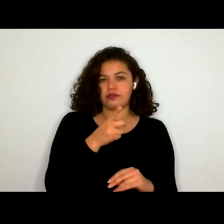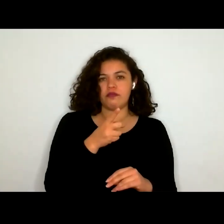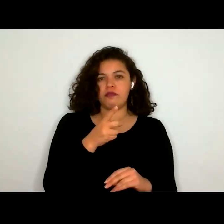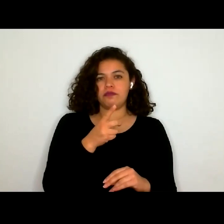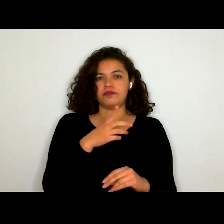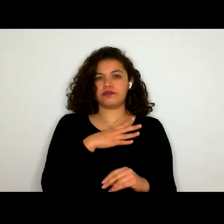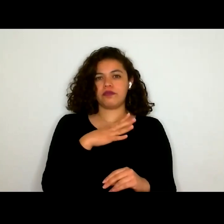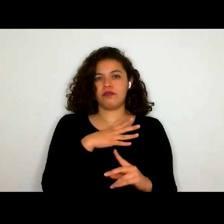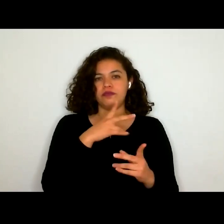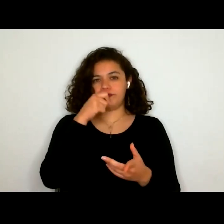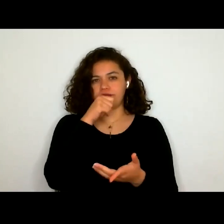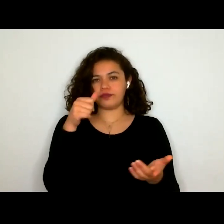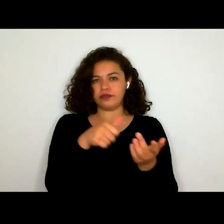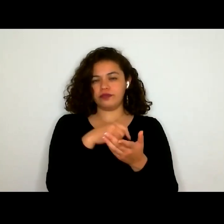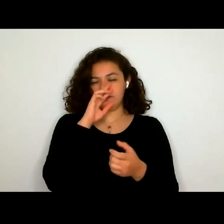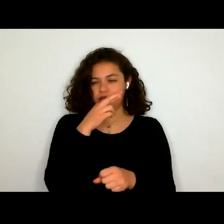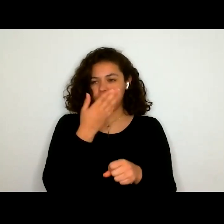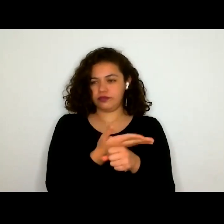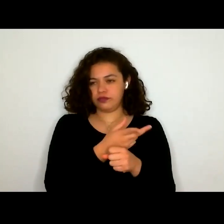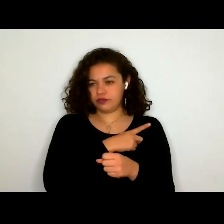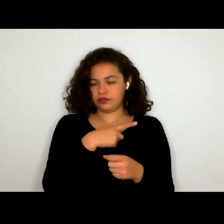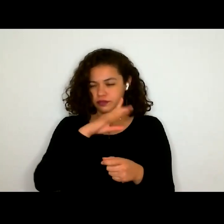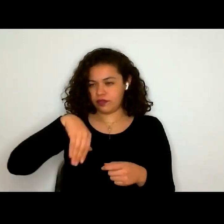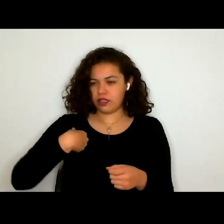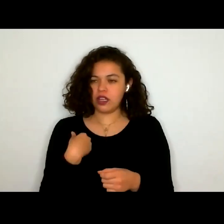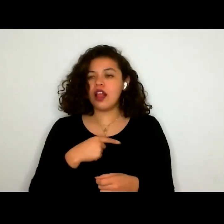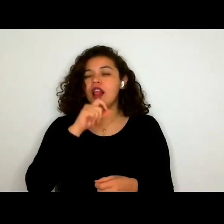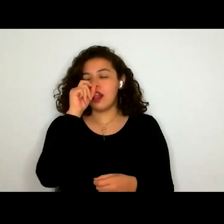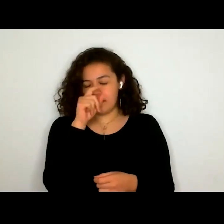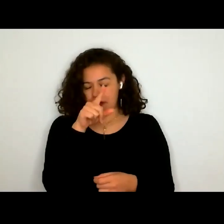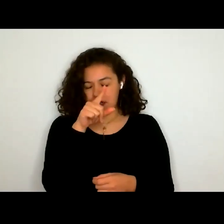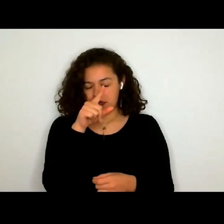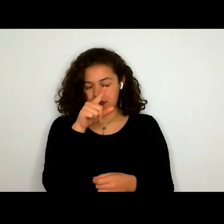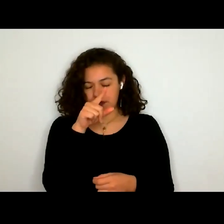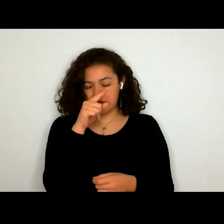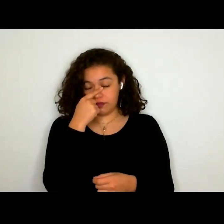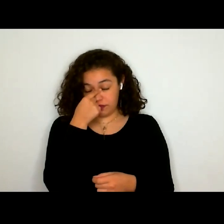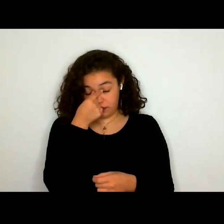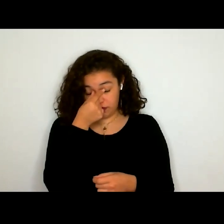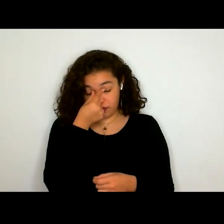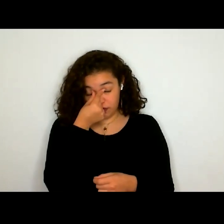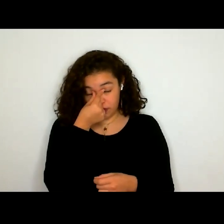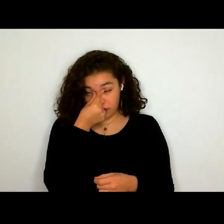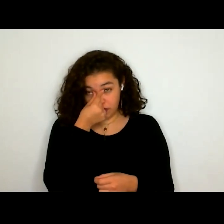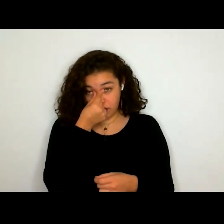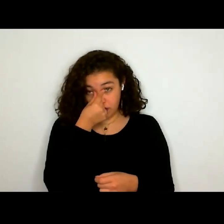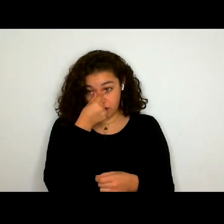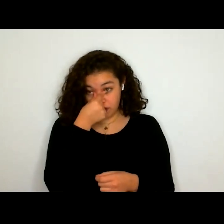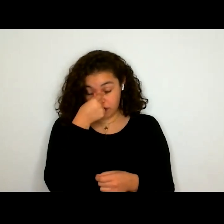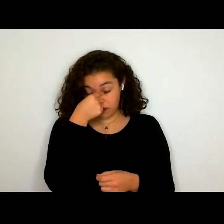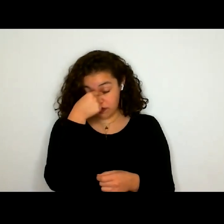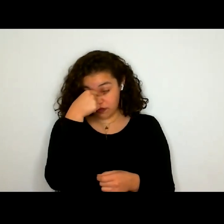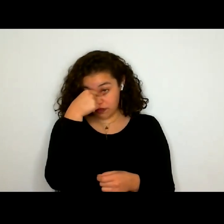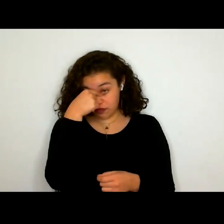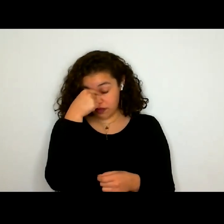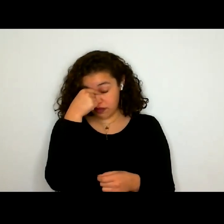carta de responsabilidad, así como la que firma el asesor correspondiente,